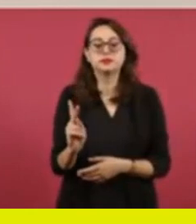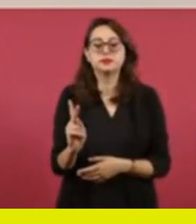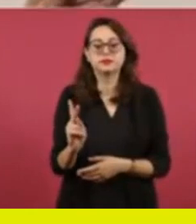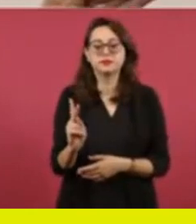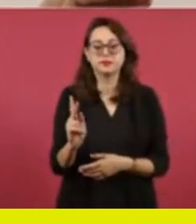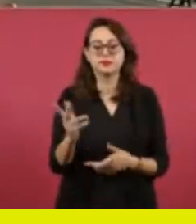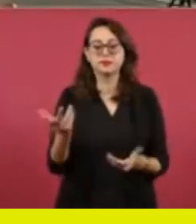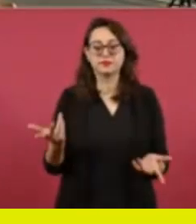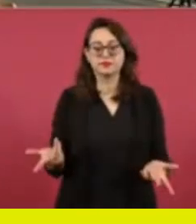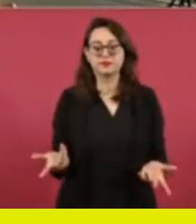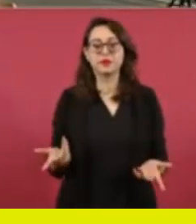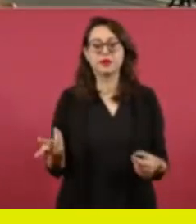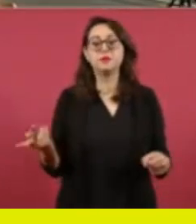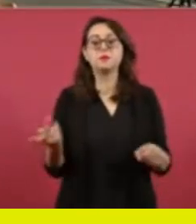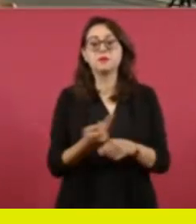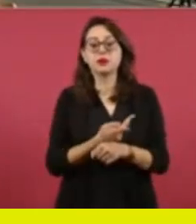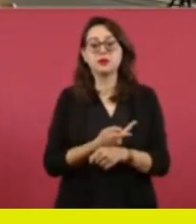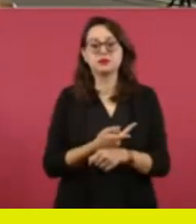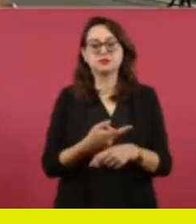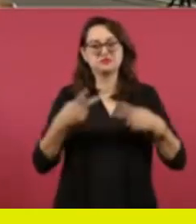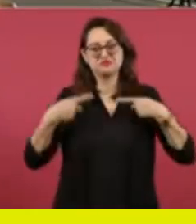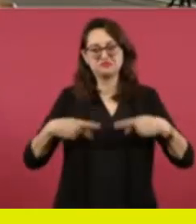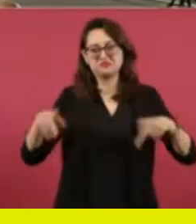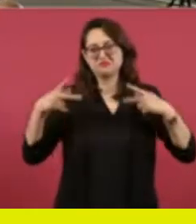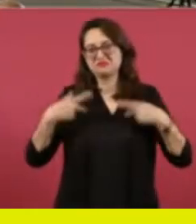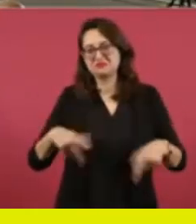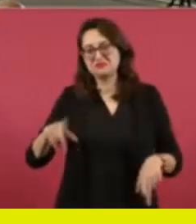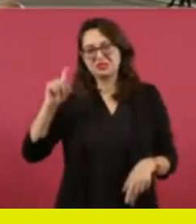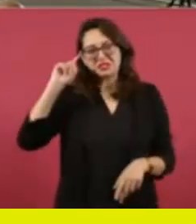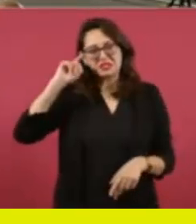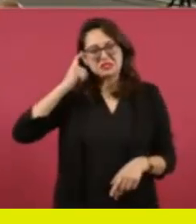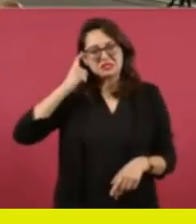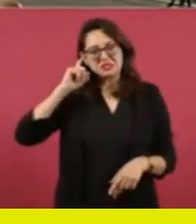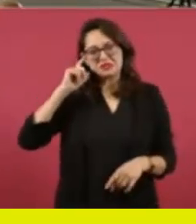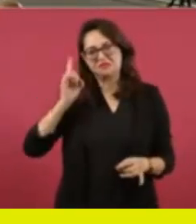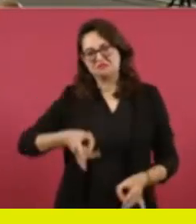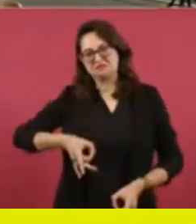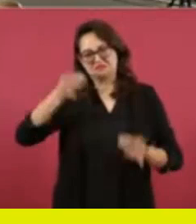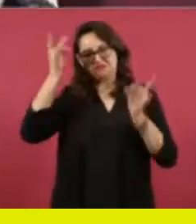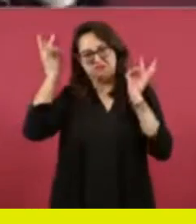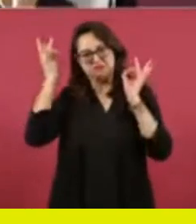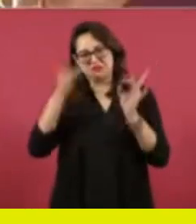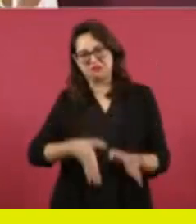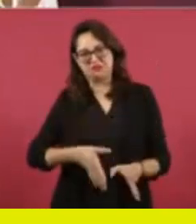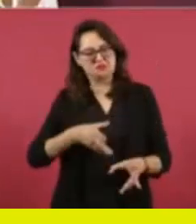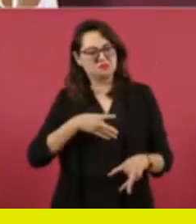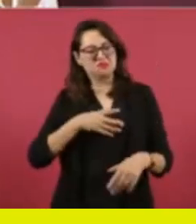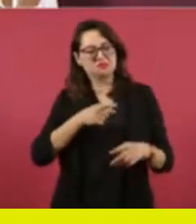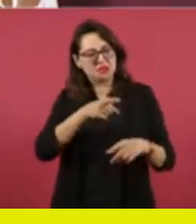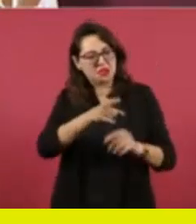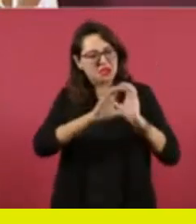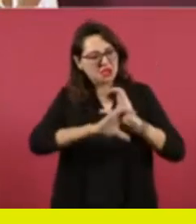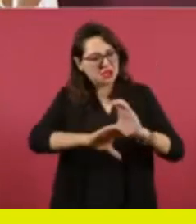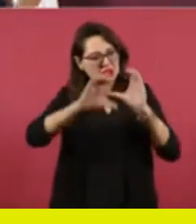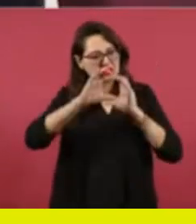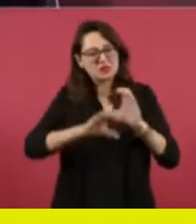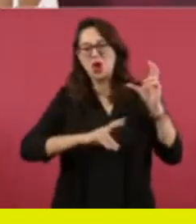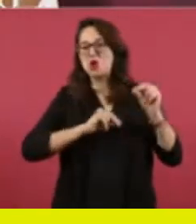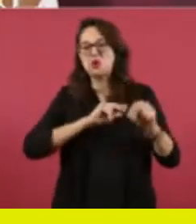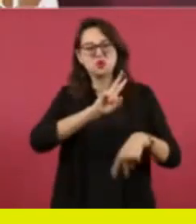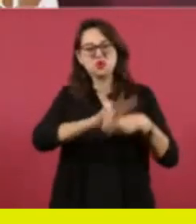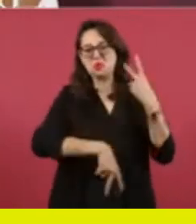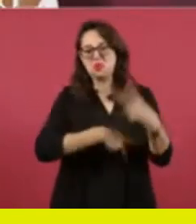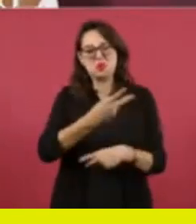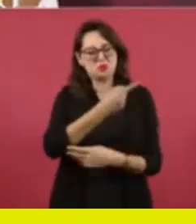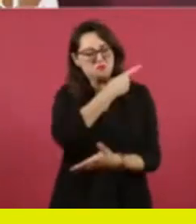el veto, les cancelaron no sé cuántos conciertos en todos lados, ¿sí? Nosotros no